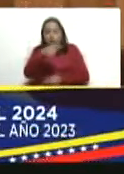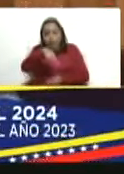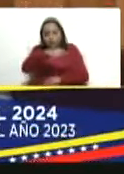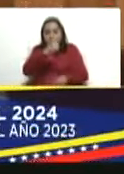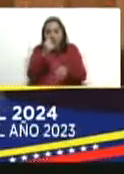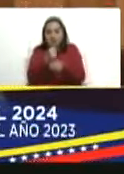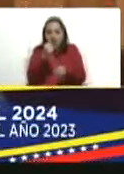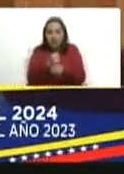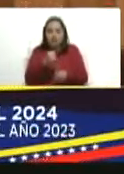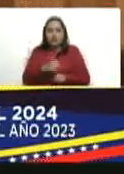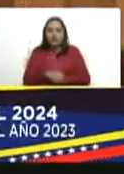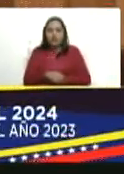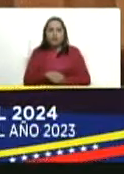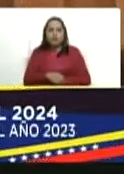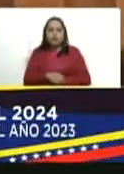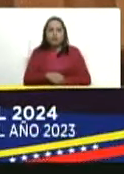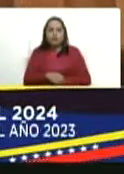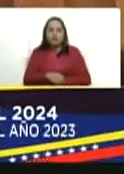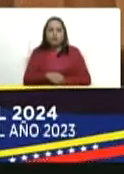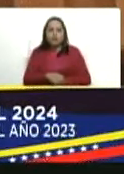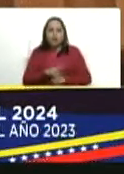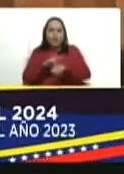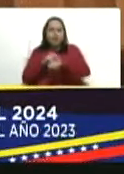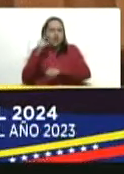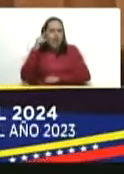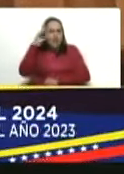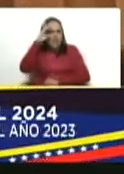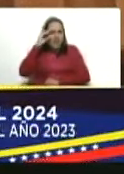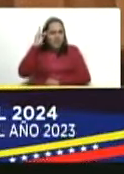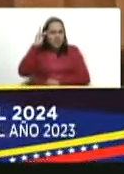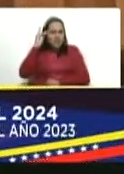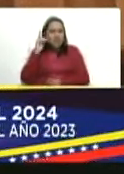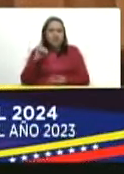doctora del Cieloína Rodríguez Gómez,